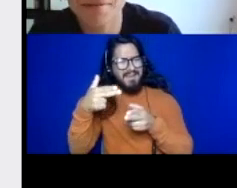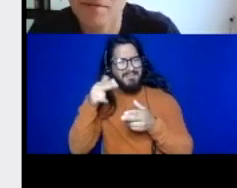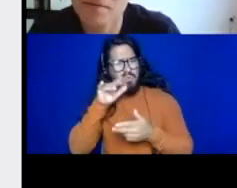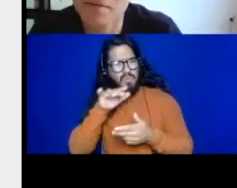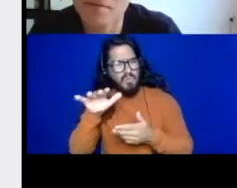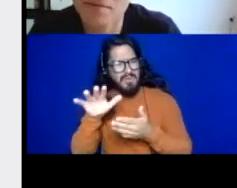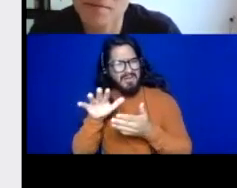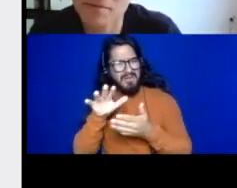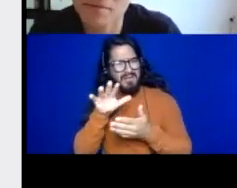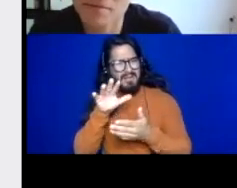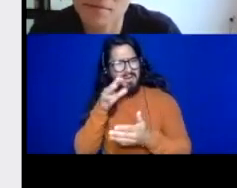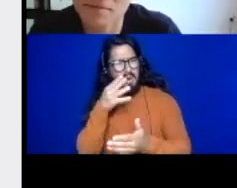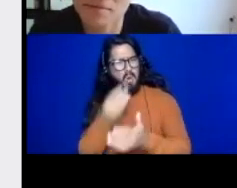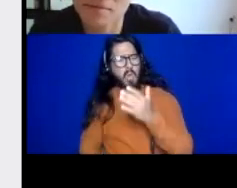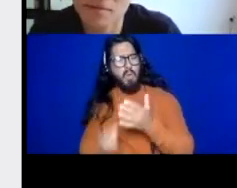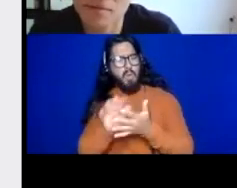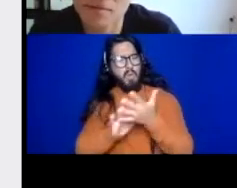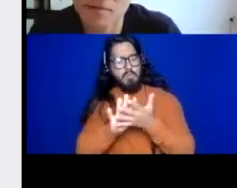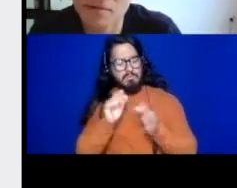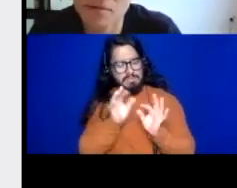Have I Been Pwned.